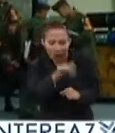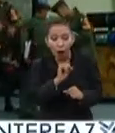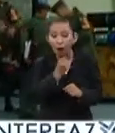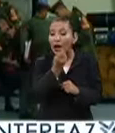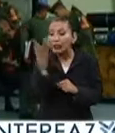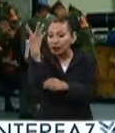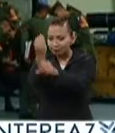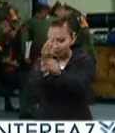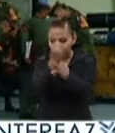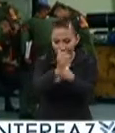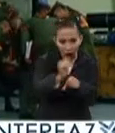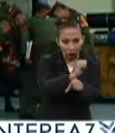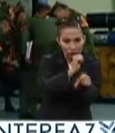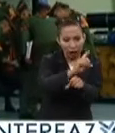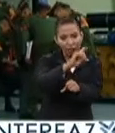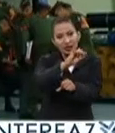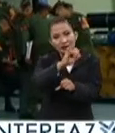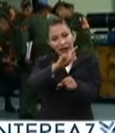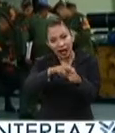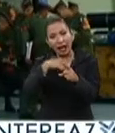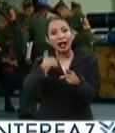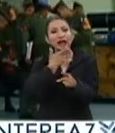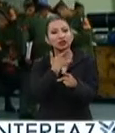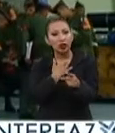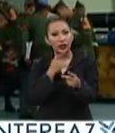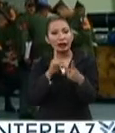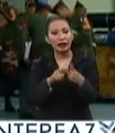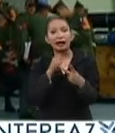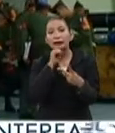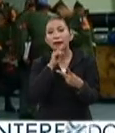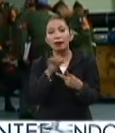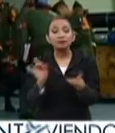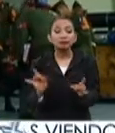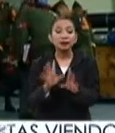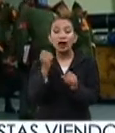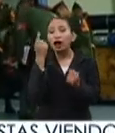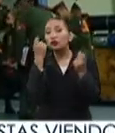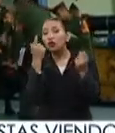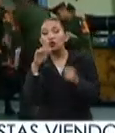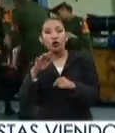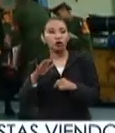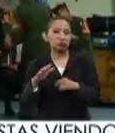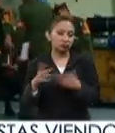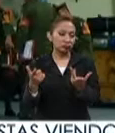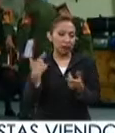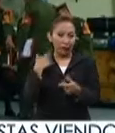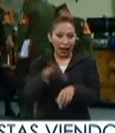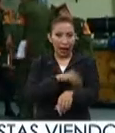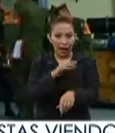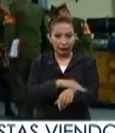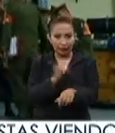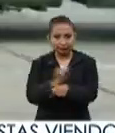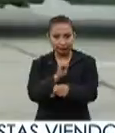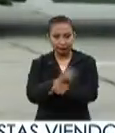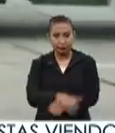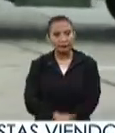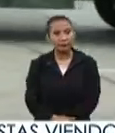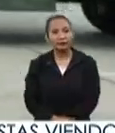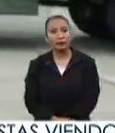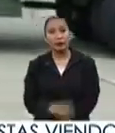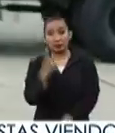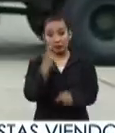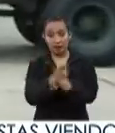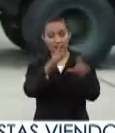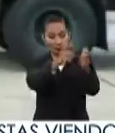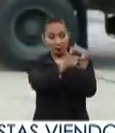cualquier reparación de vehículos diésel, vehículos a gasolina y en su defecto algunos que son para electricidad automotriz. El